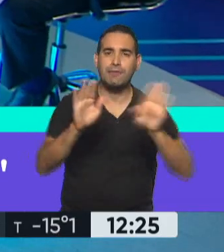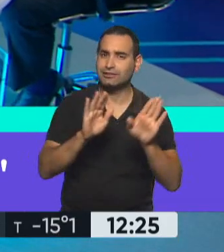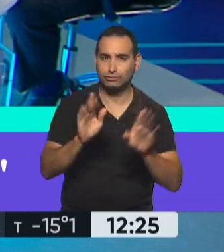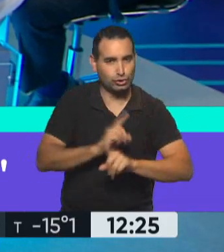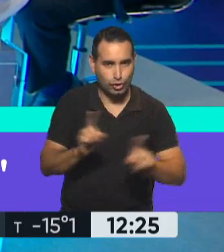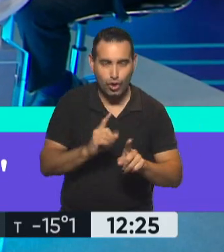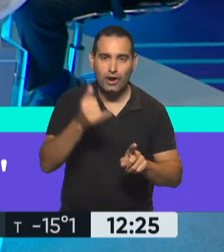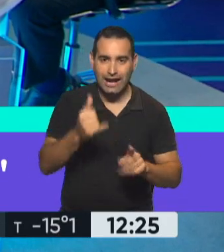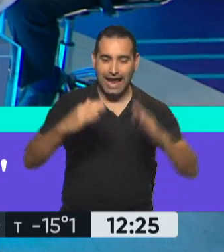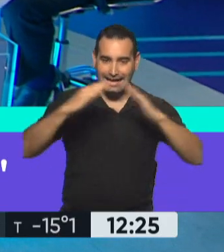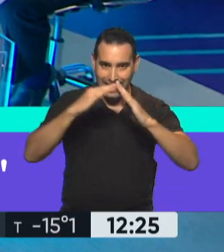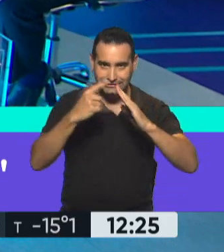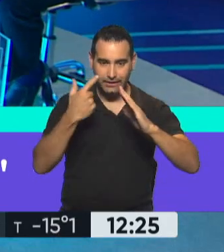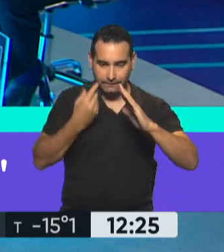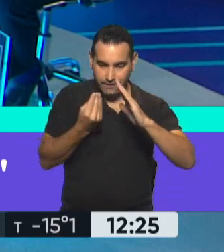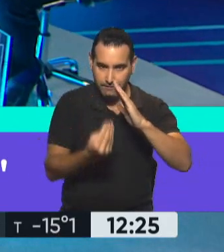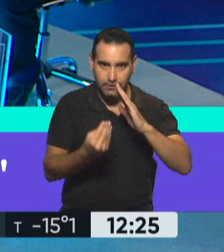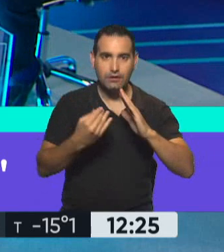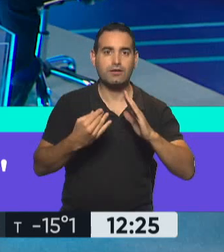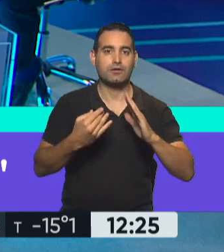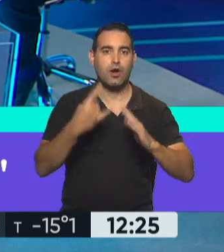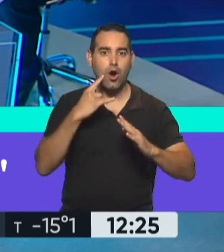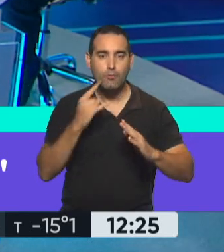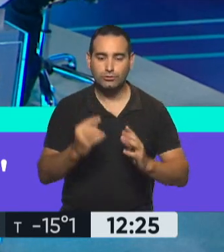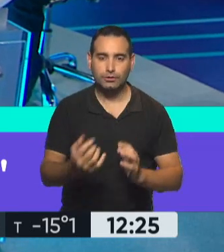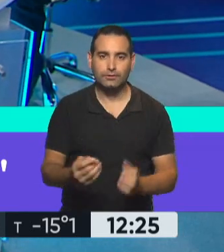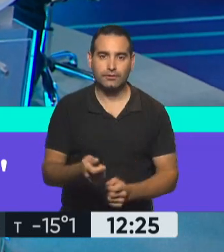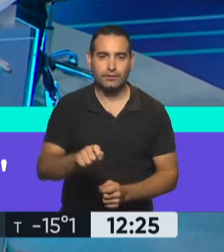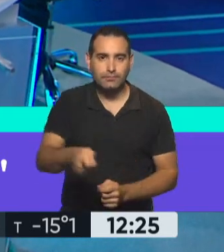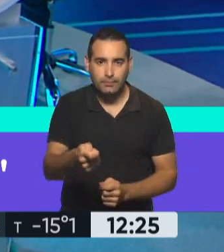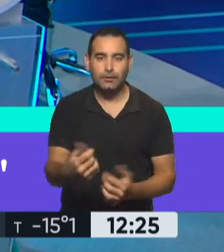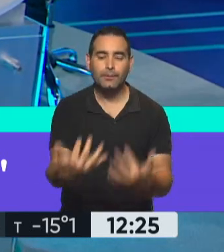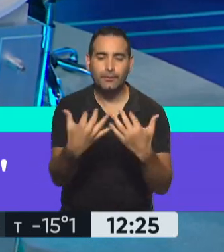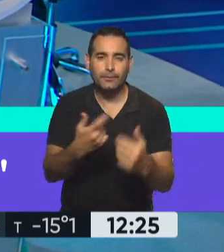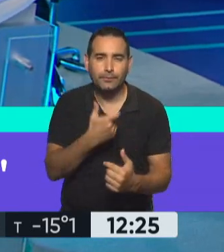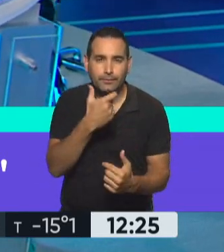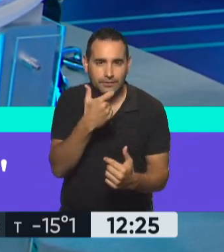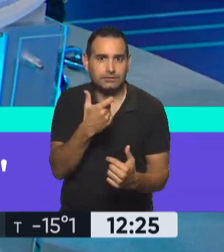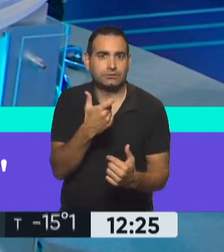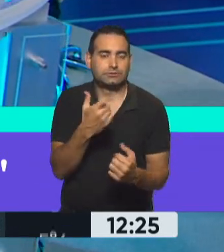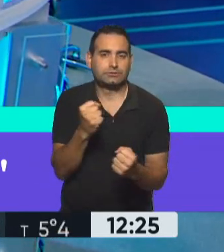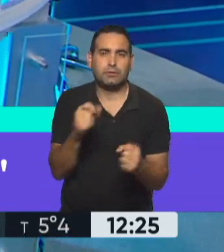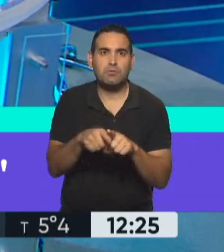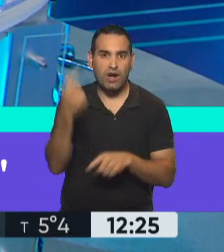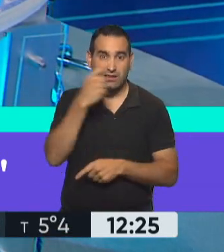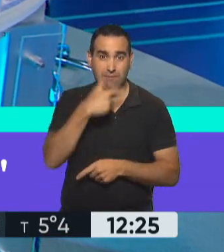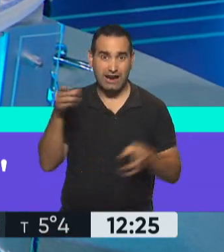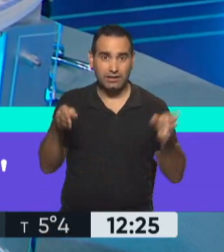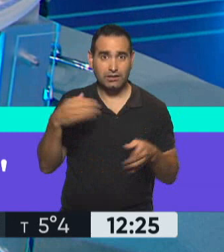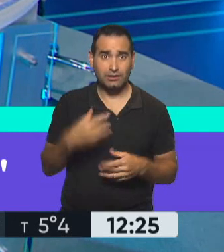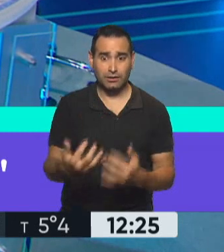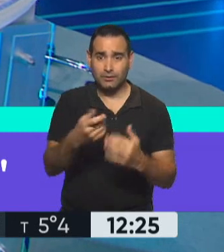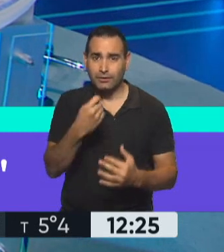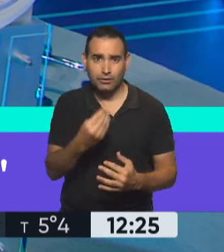vivienda donde uno pueda, por ejemplo, prender la calefacción y no estar pensando, como nos pasó con Macri, que si prendimos la calefacción no